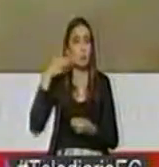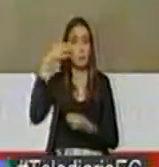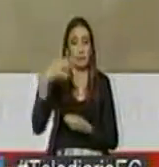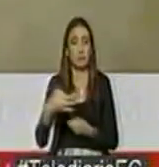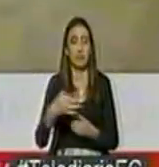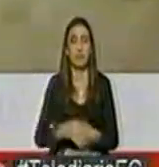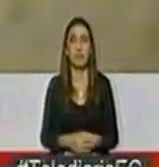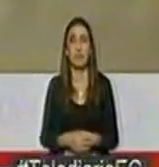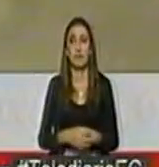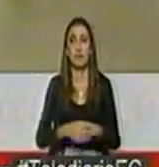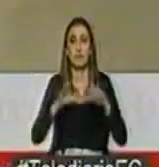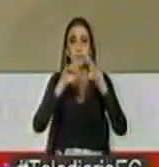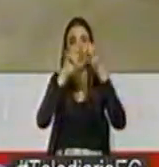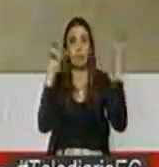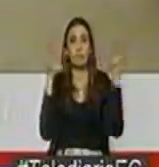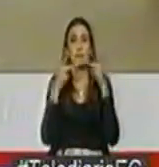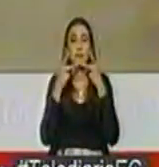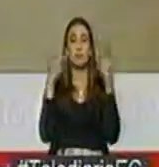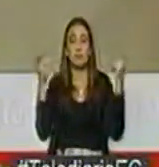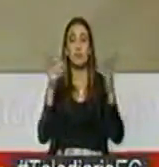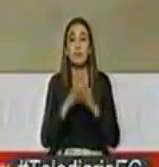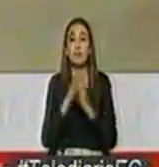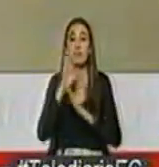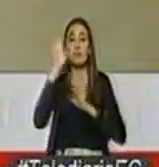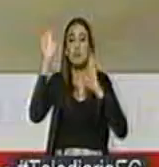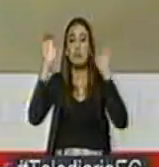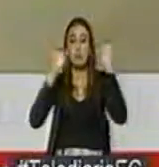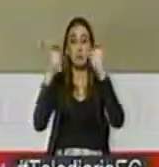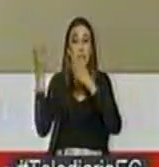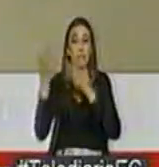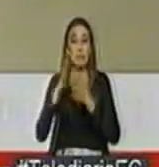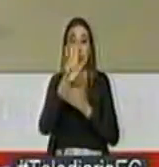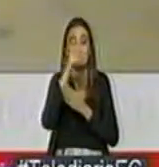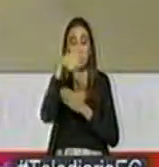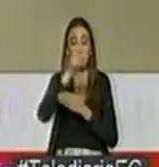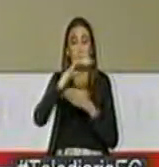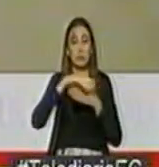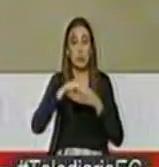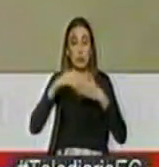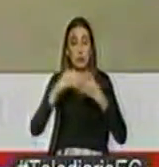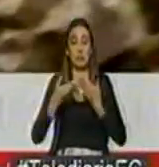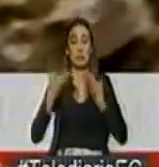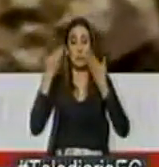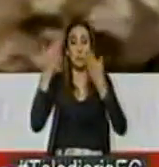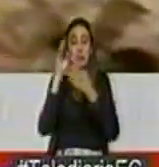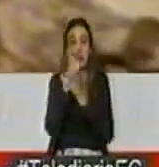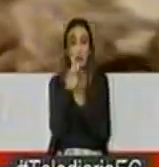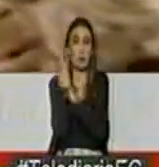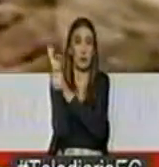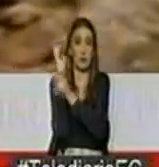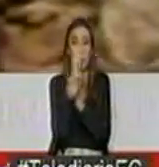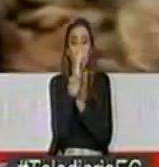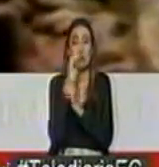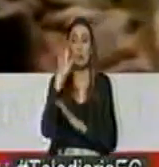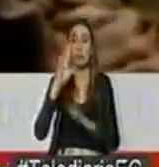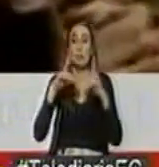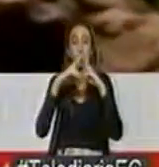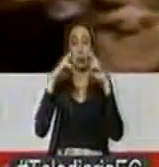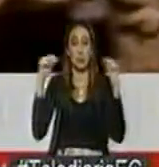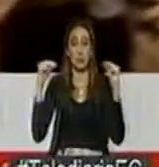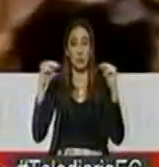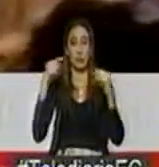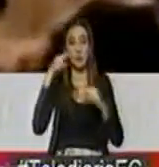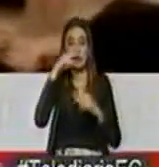la empresa pública ecuador estratégico destino 5 millones de dólares para esta emergencia vial que afecta a napo sucumbíos